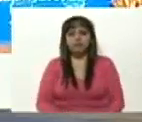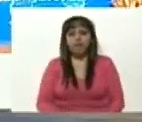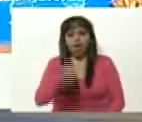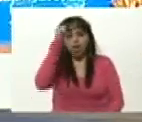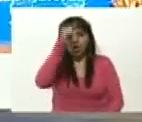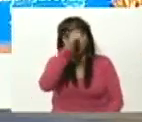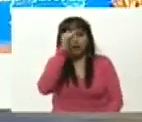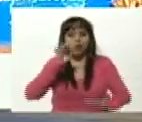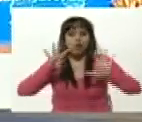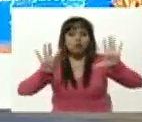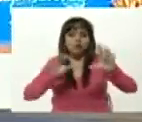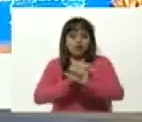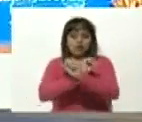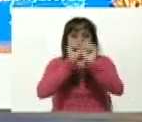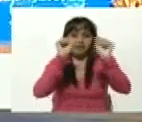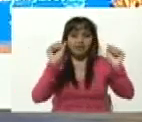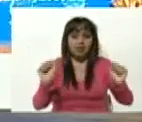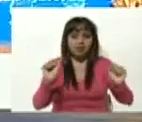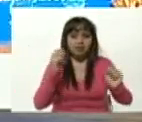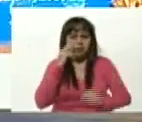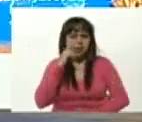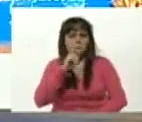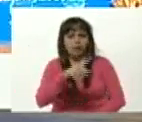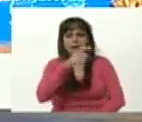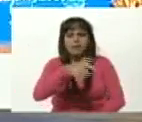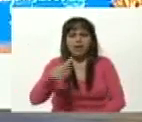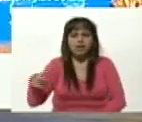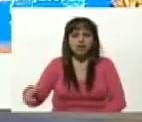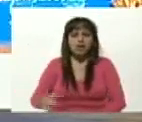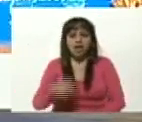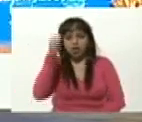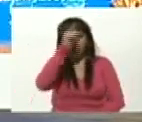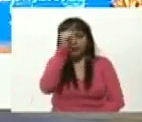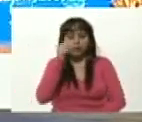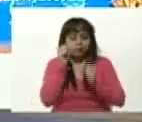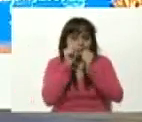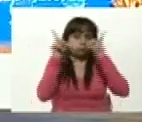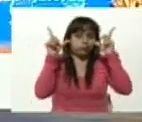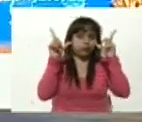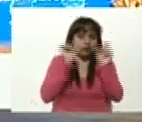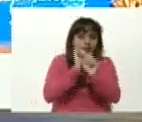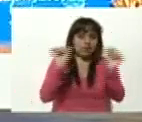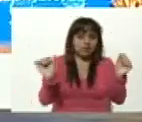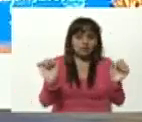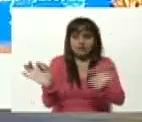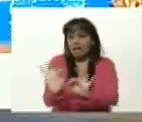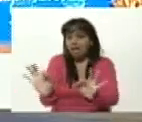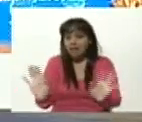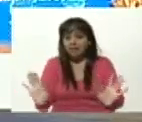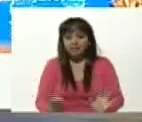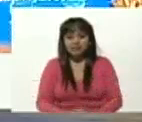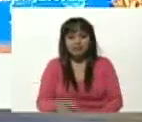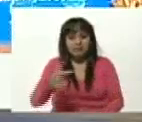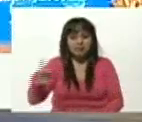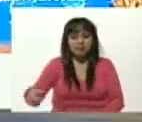Domingo a las 9 de la mañana lo ven las personas que los domingos se levantan temprano, que es casi nadie.